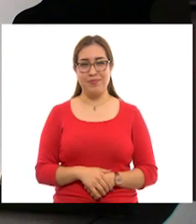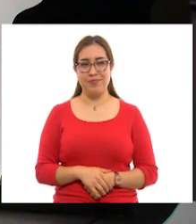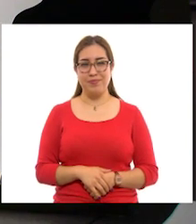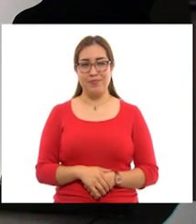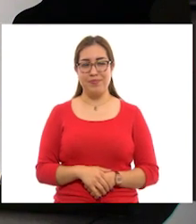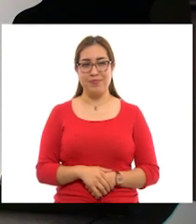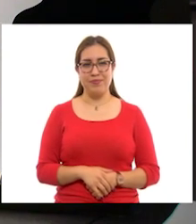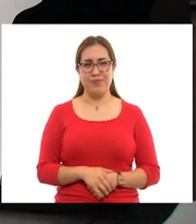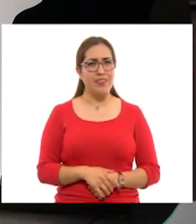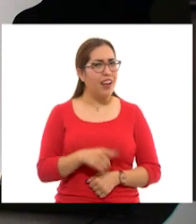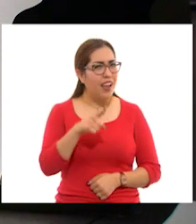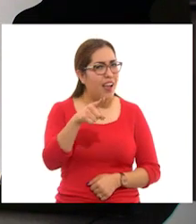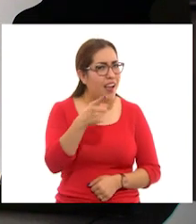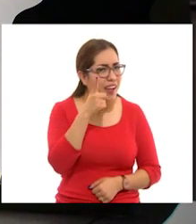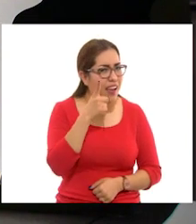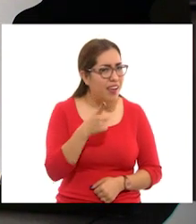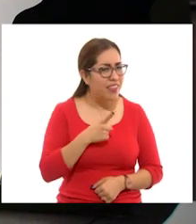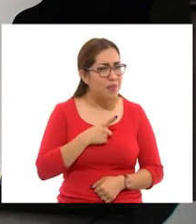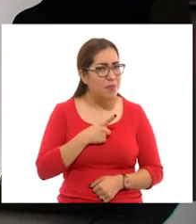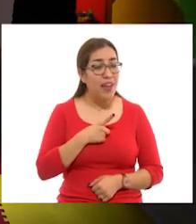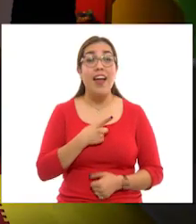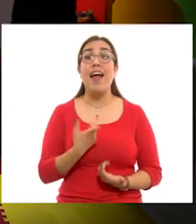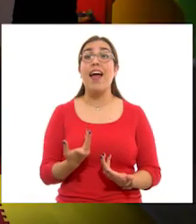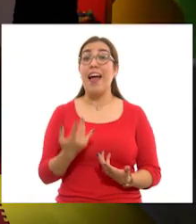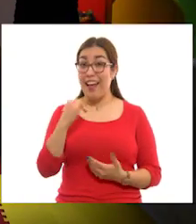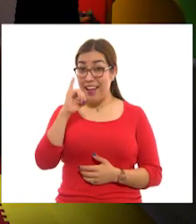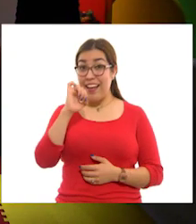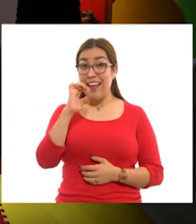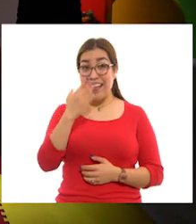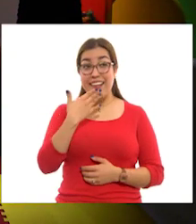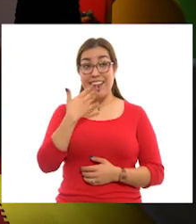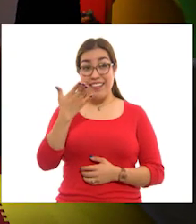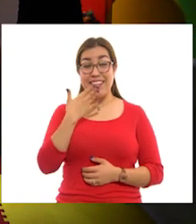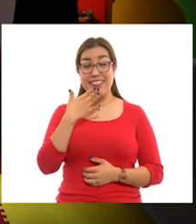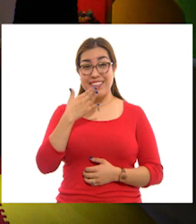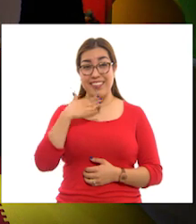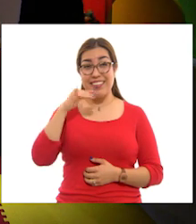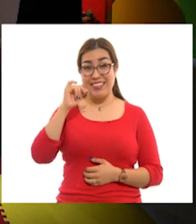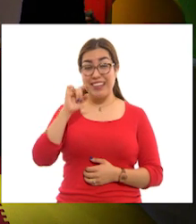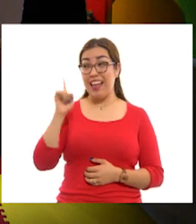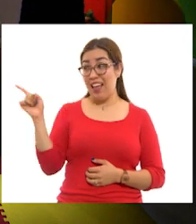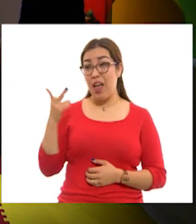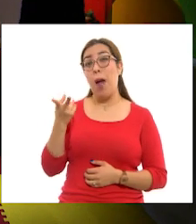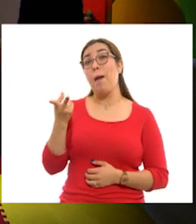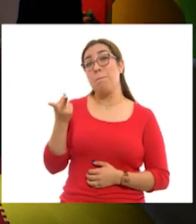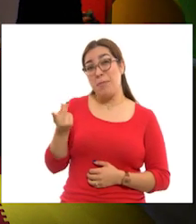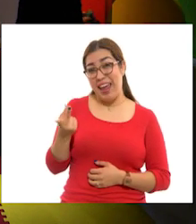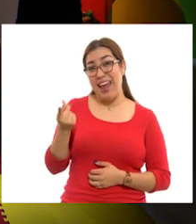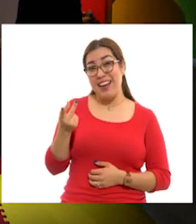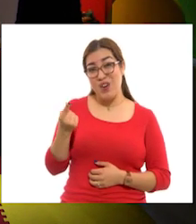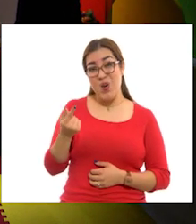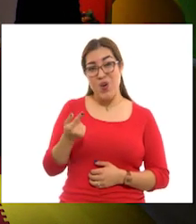¿Qué? ¿Qué dijeron? ¡Bien! ¡Sí! ¡Hice un perro!